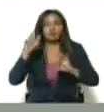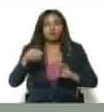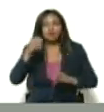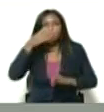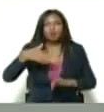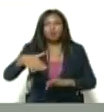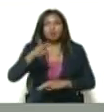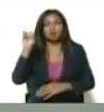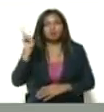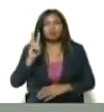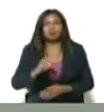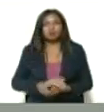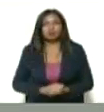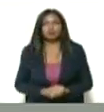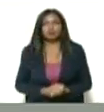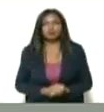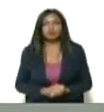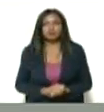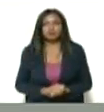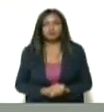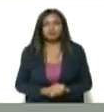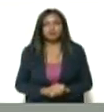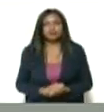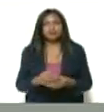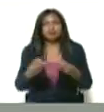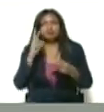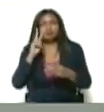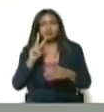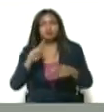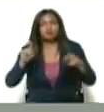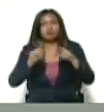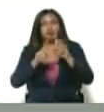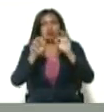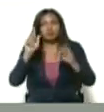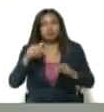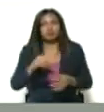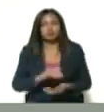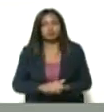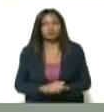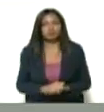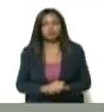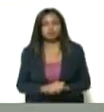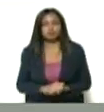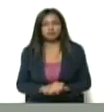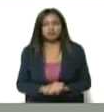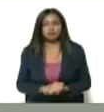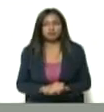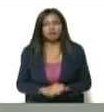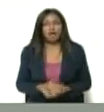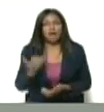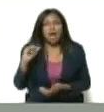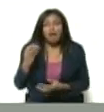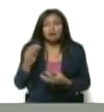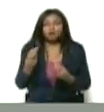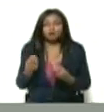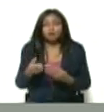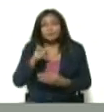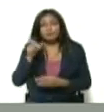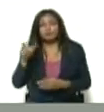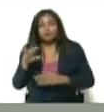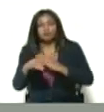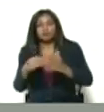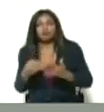pueblo de Venezuela. Y eso contrasta con muchísimas muestras de mezquindad también, como hay todavía personas